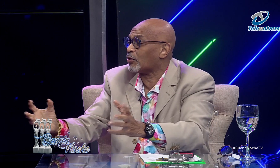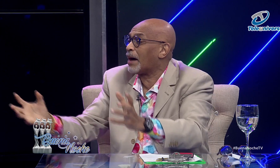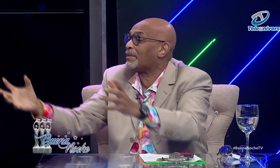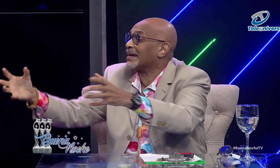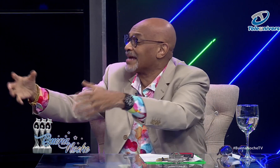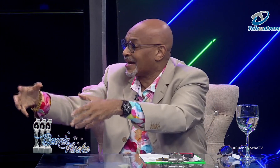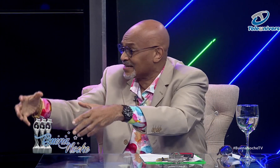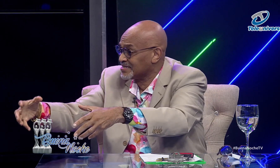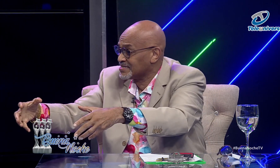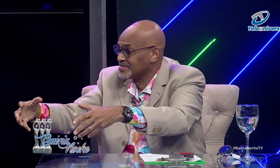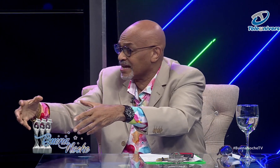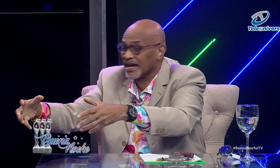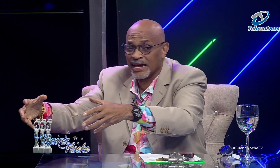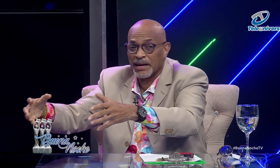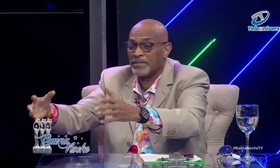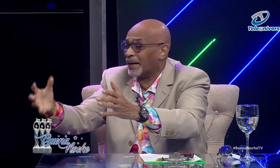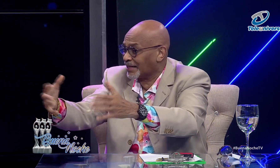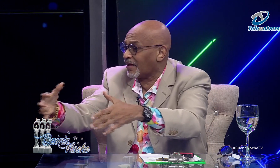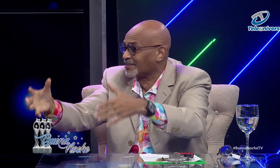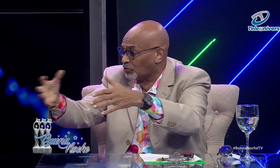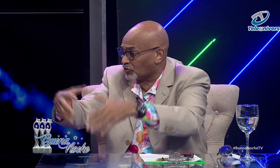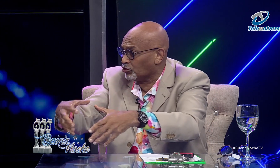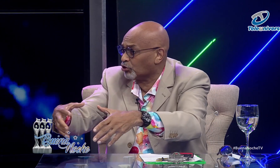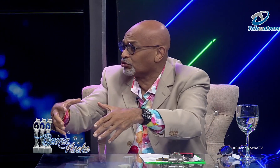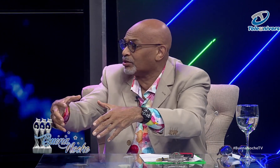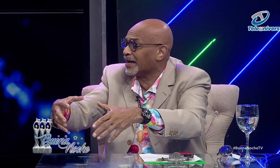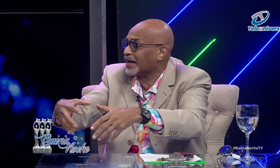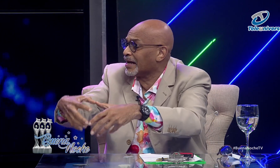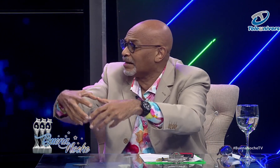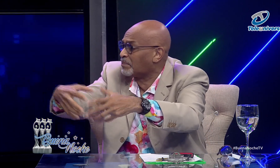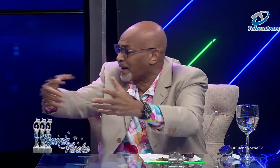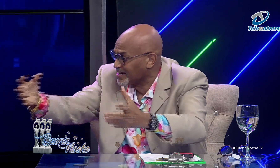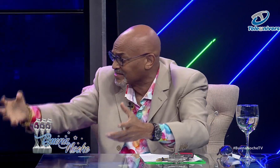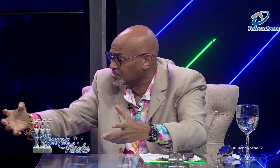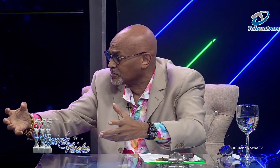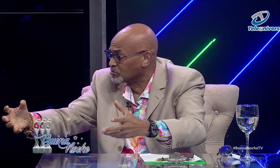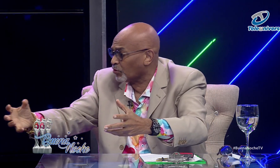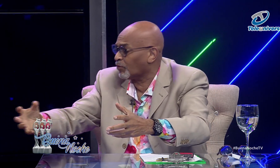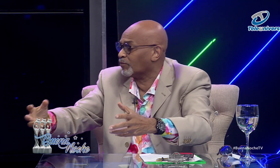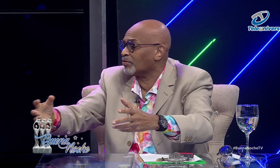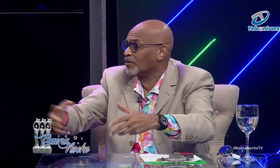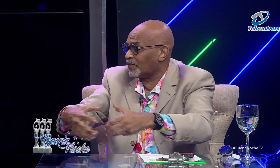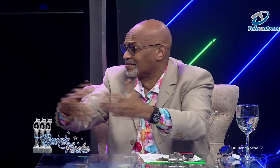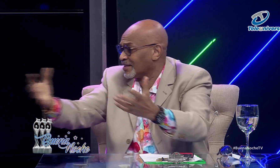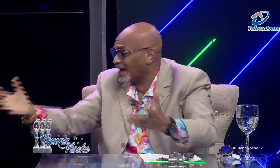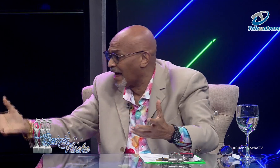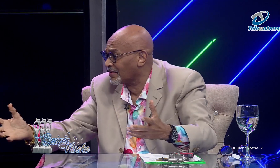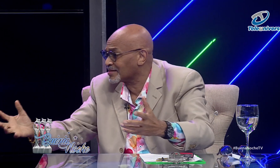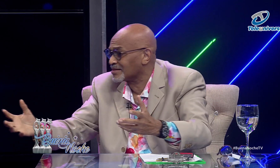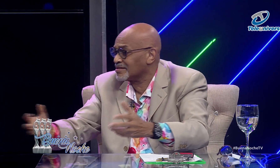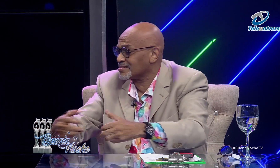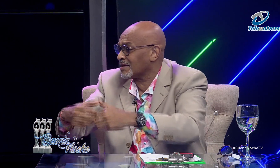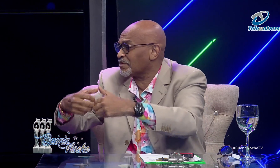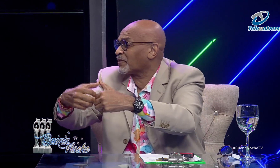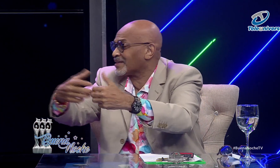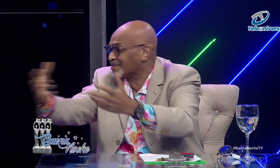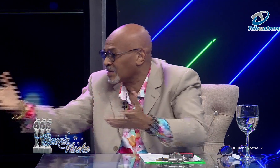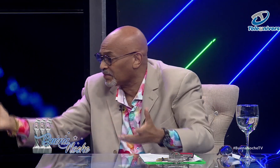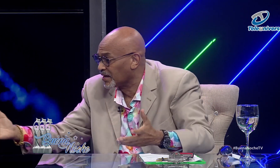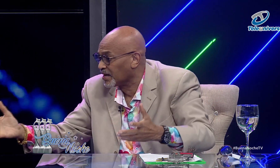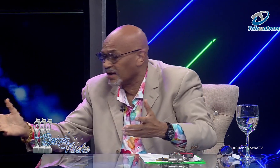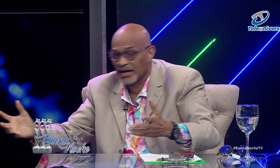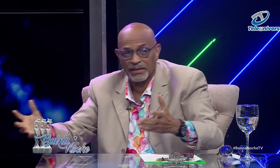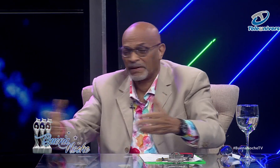gobierno a paliar en parte de la situación de el país con facilidad es ser más